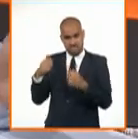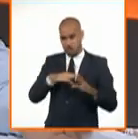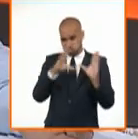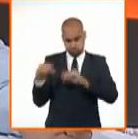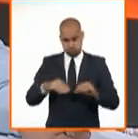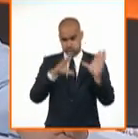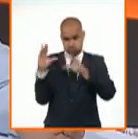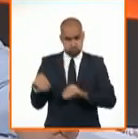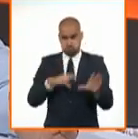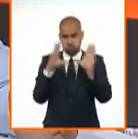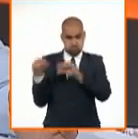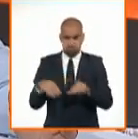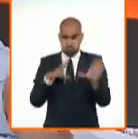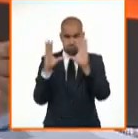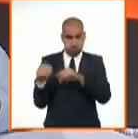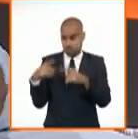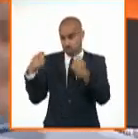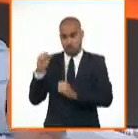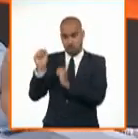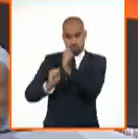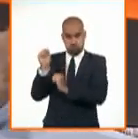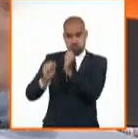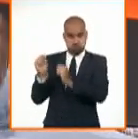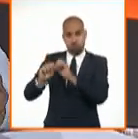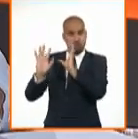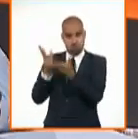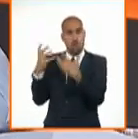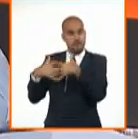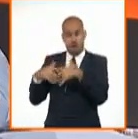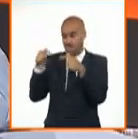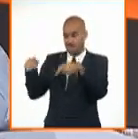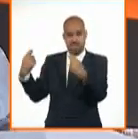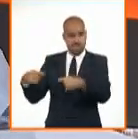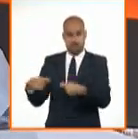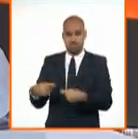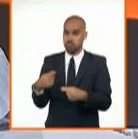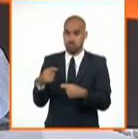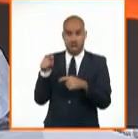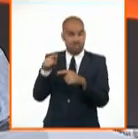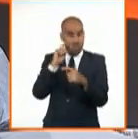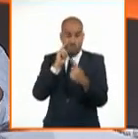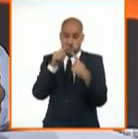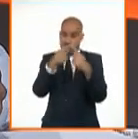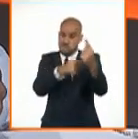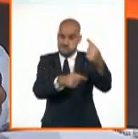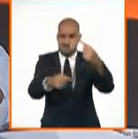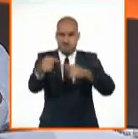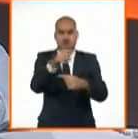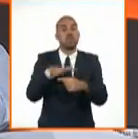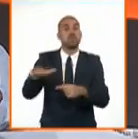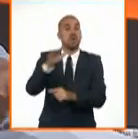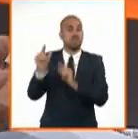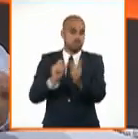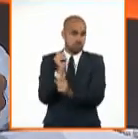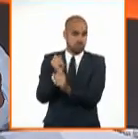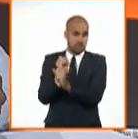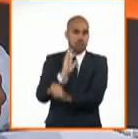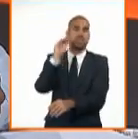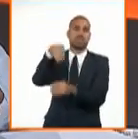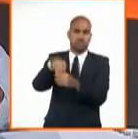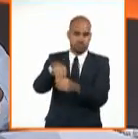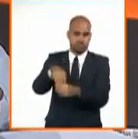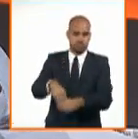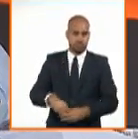puede haber termoeléctrica sin generación eso es una cuestión prácticamente de principio para todos los trabajadores de la